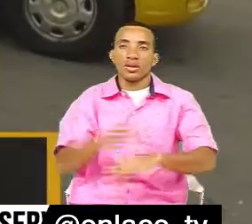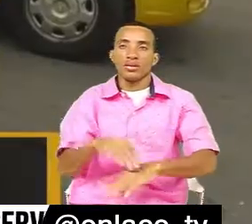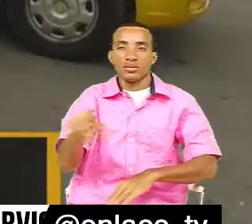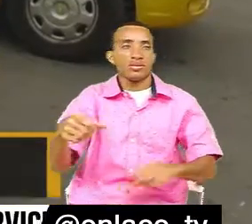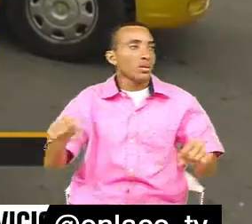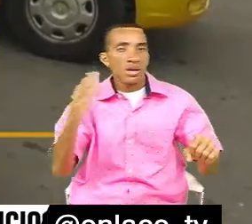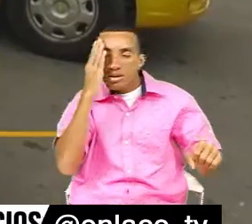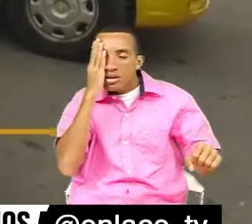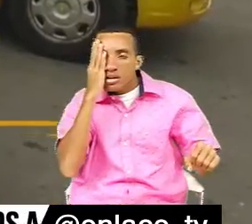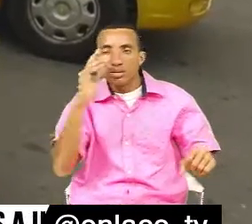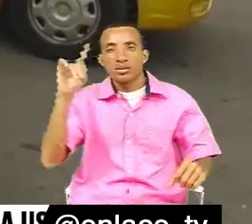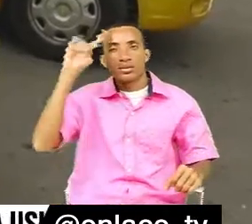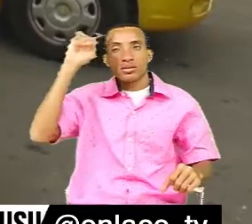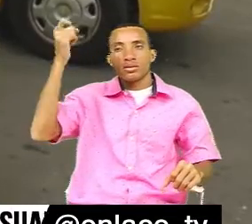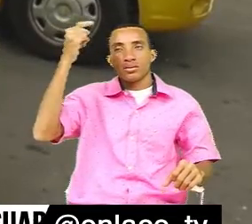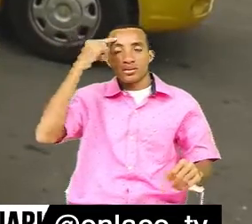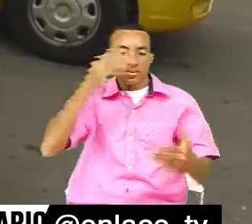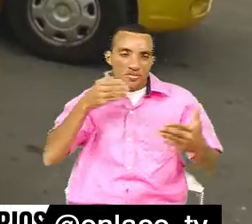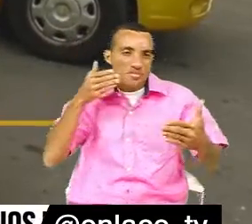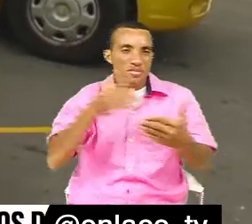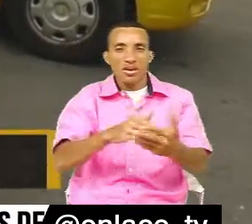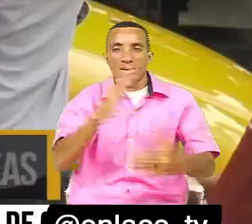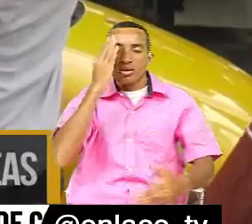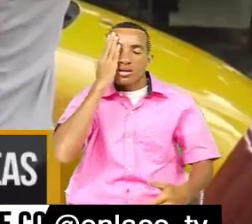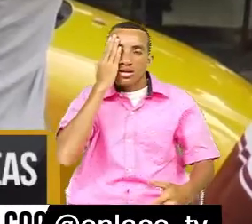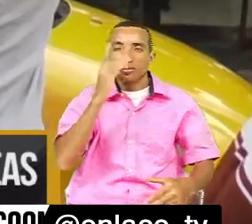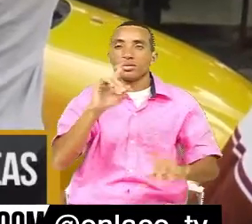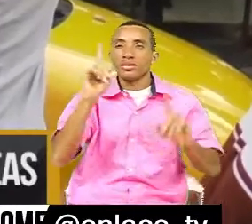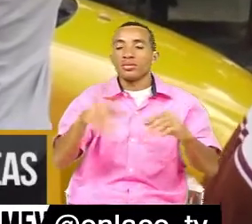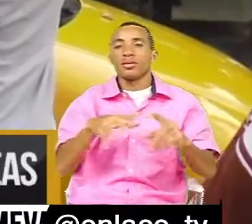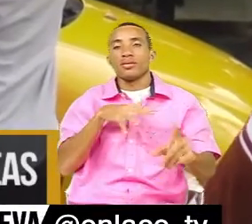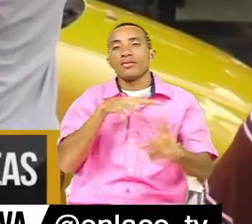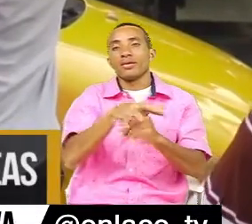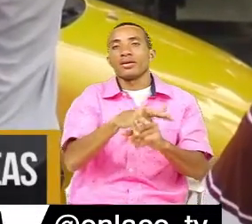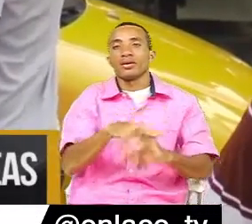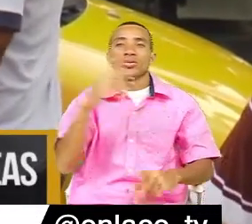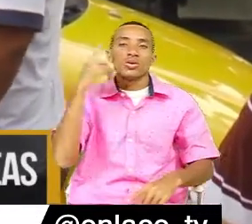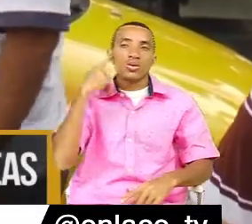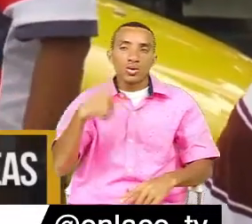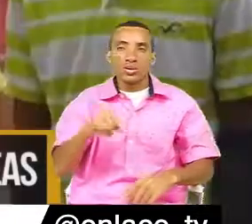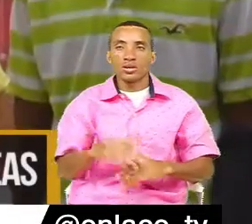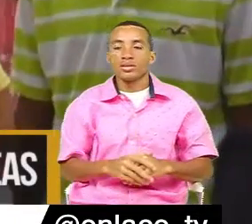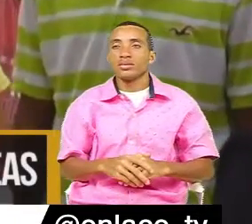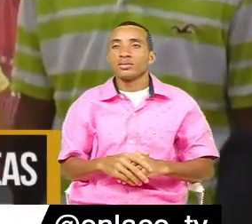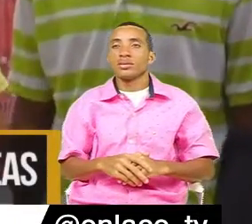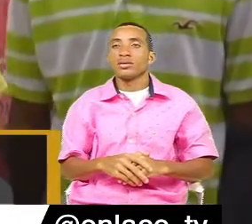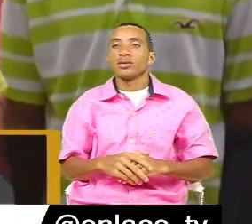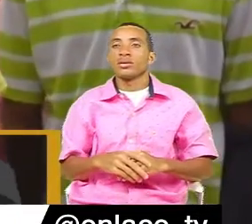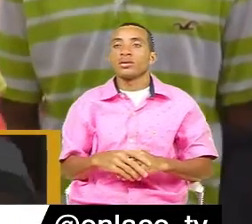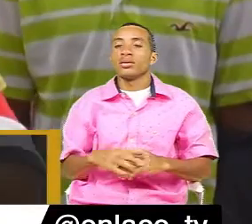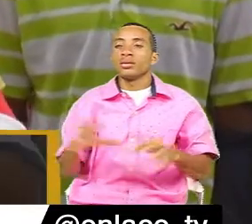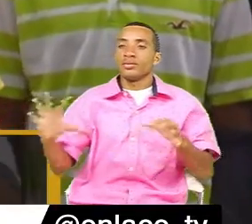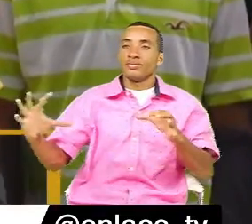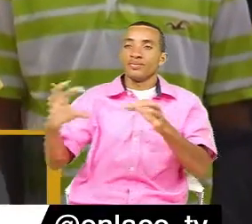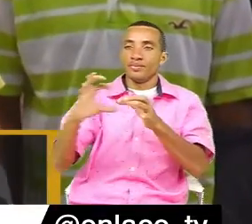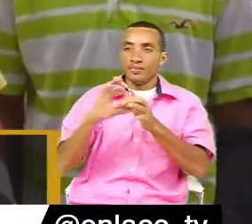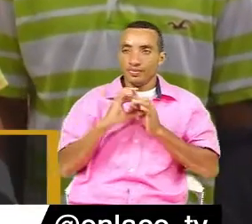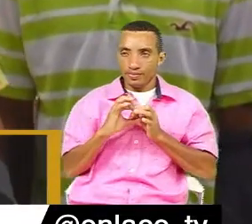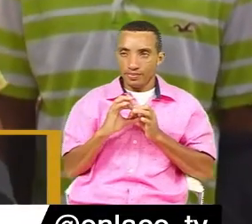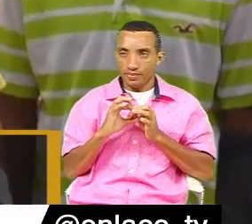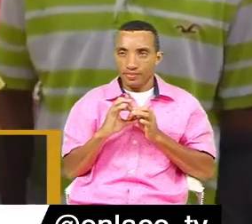esperan del gobierno acciones que contrarresten el flagelo que tiende a afectarlos día por día. Para que nos unamos en esta causa y llevar a